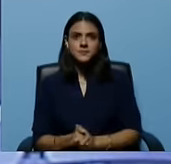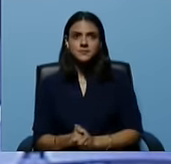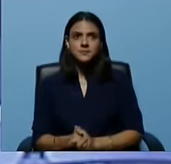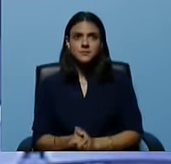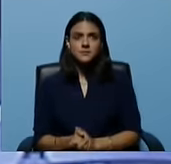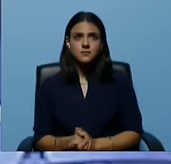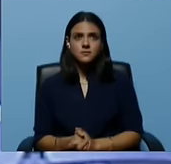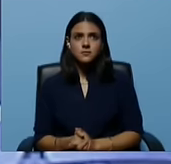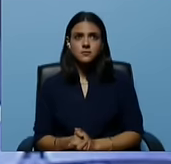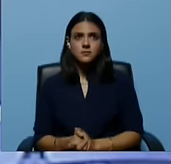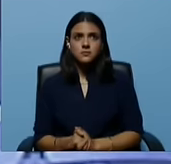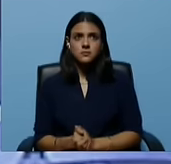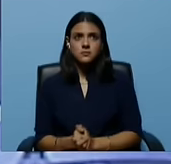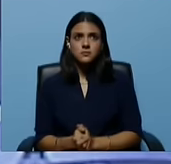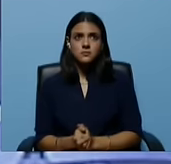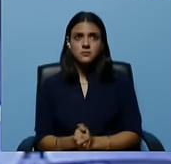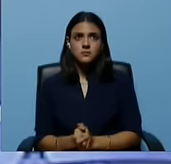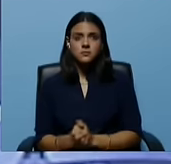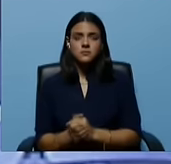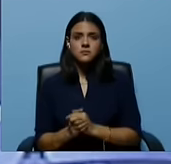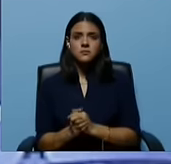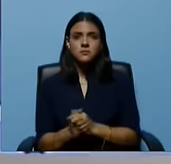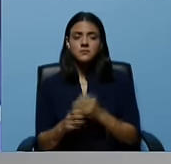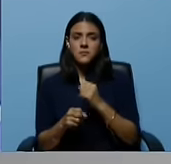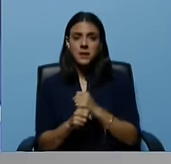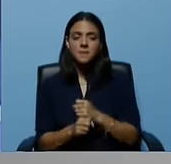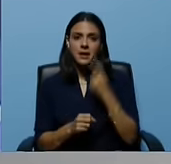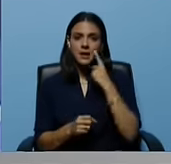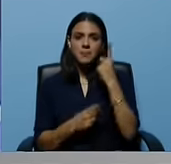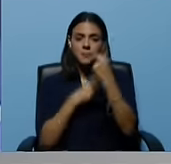Por la W, Gabriela González.